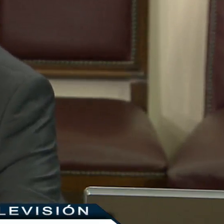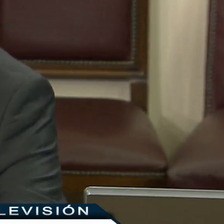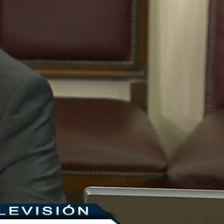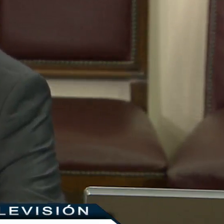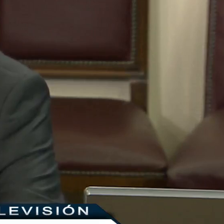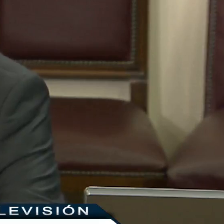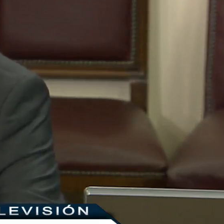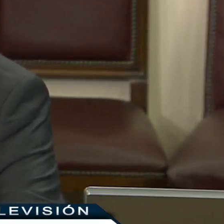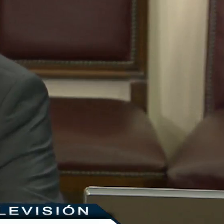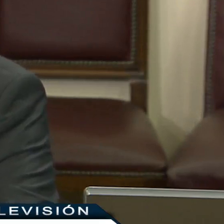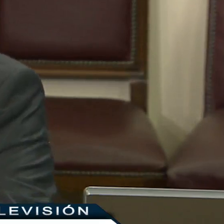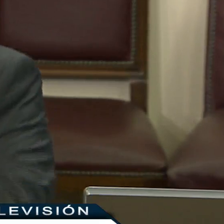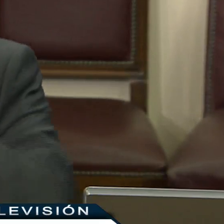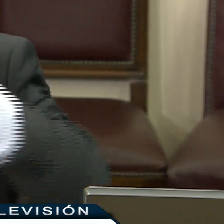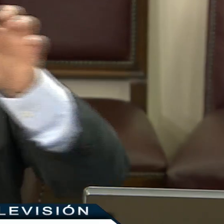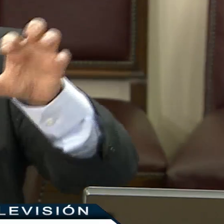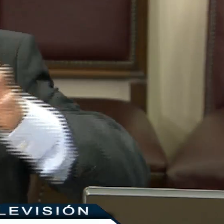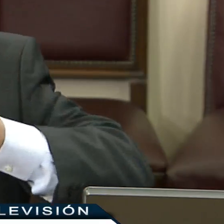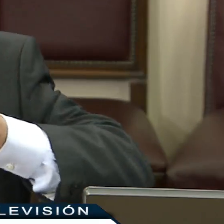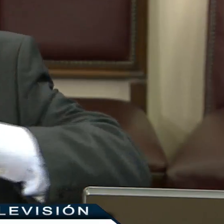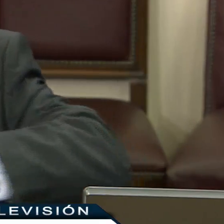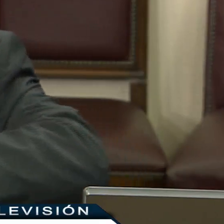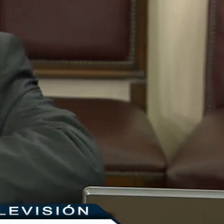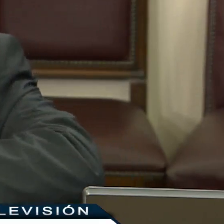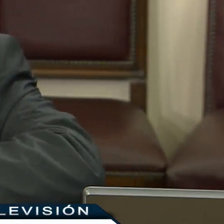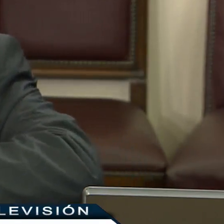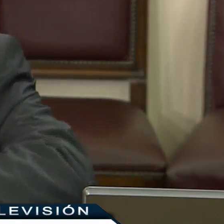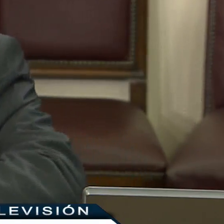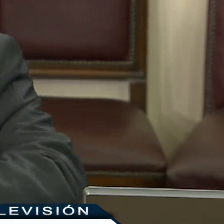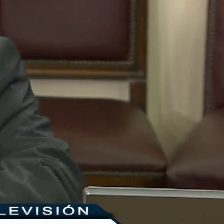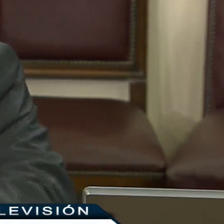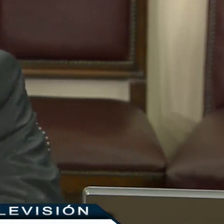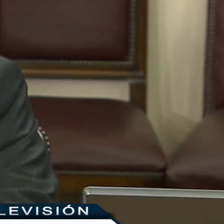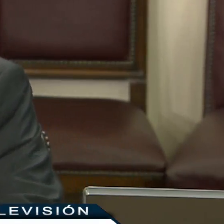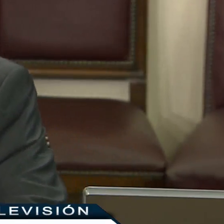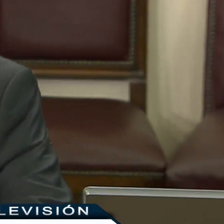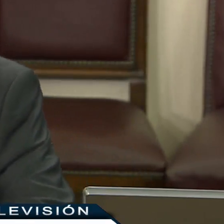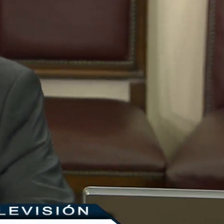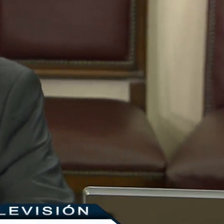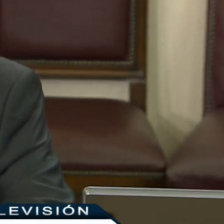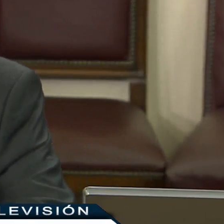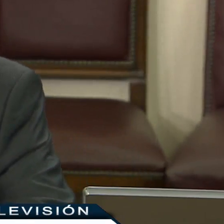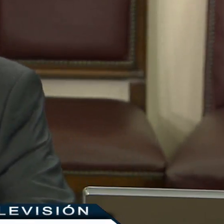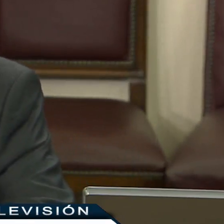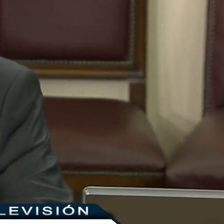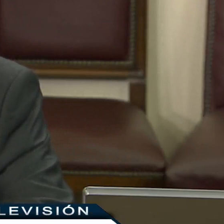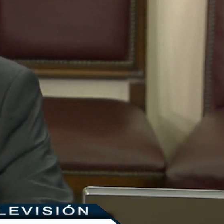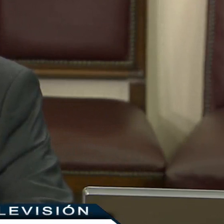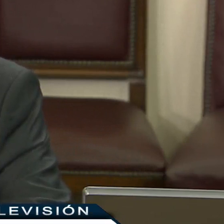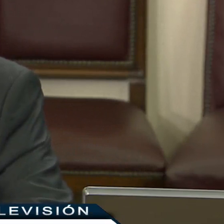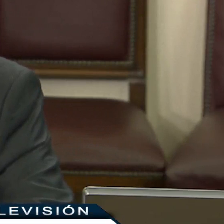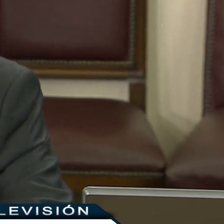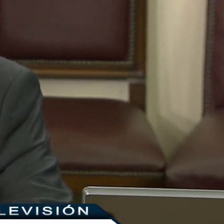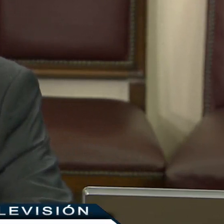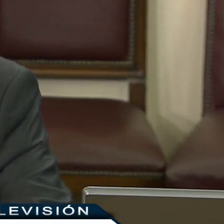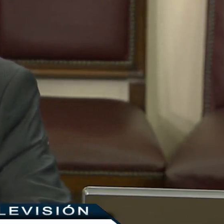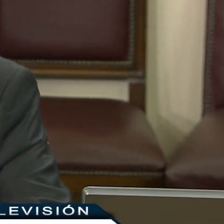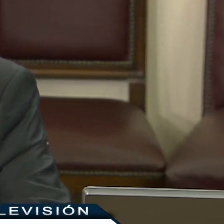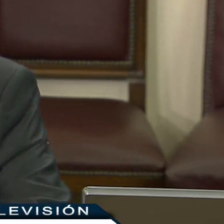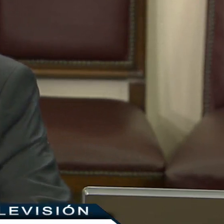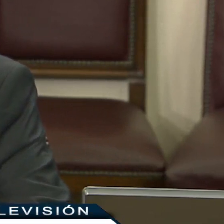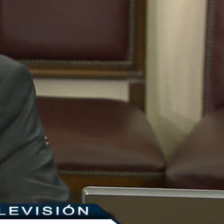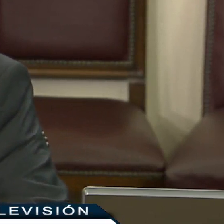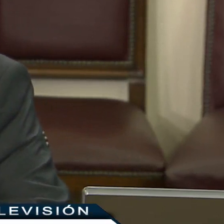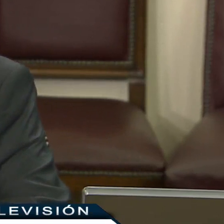dividen el trabajo de intérprete cu son diferentes cursos diferentes horarios diferentes Ramos entonces un tema que se debe